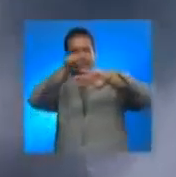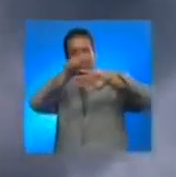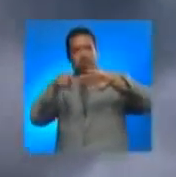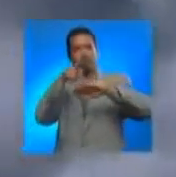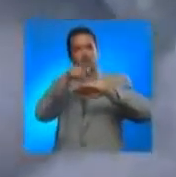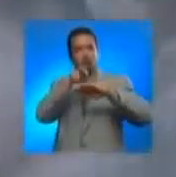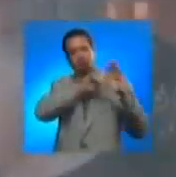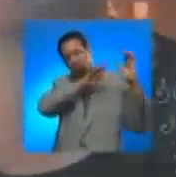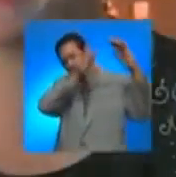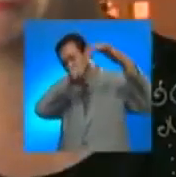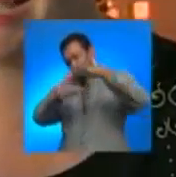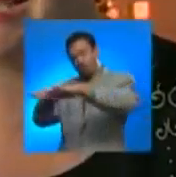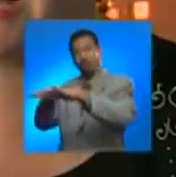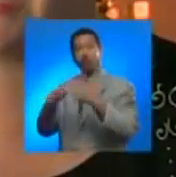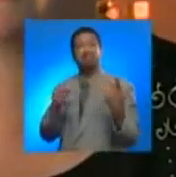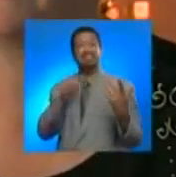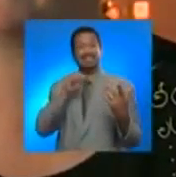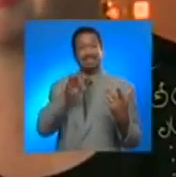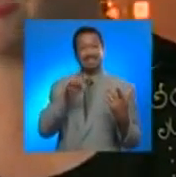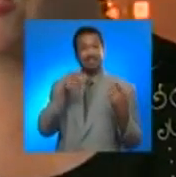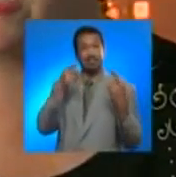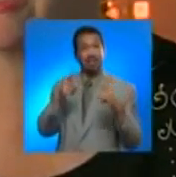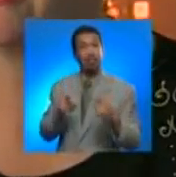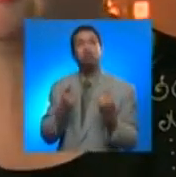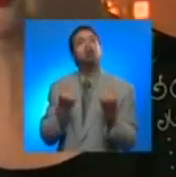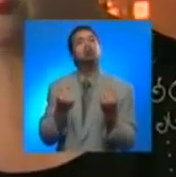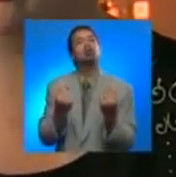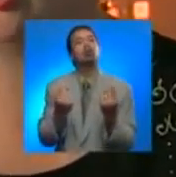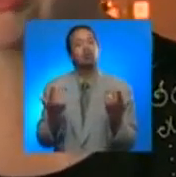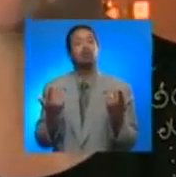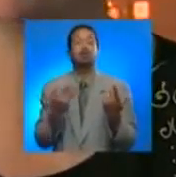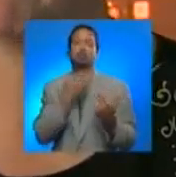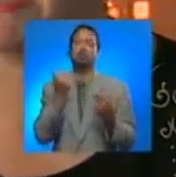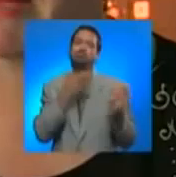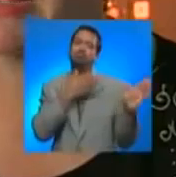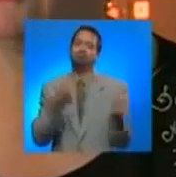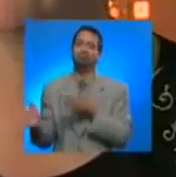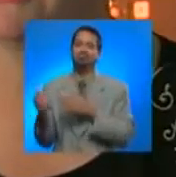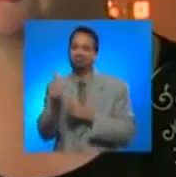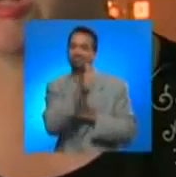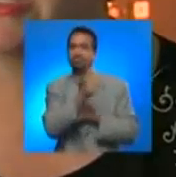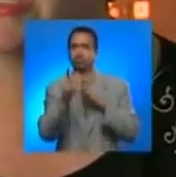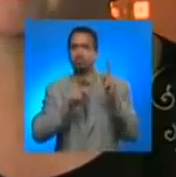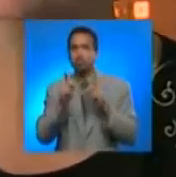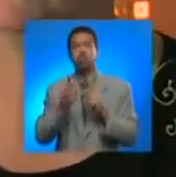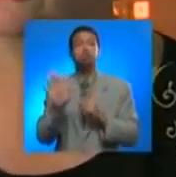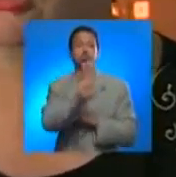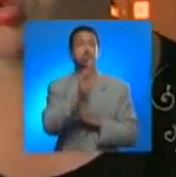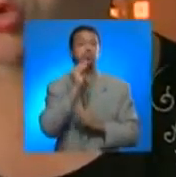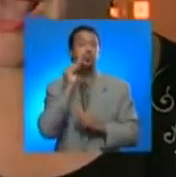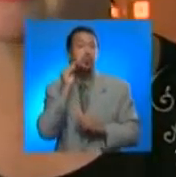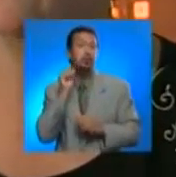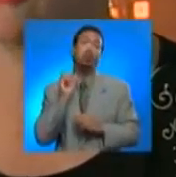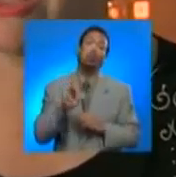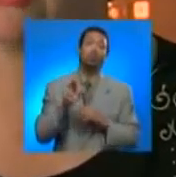cual no han tomado las medidas que hay que tomar para prepararse ante esta eventualidad. Porque la realidad es que en